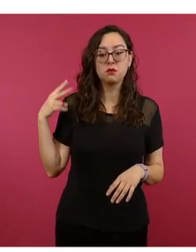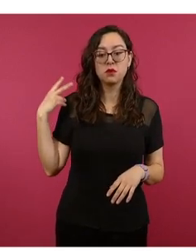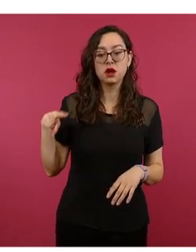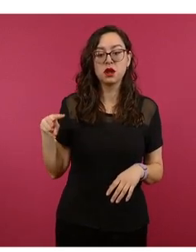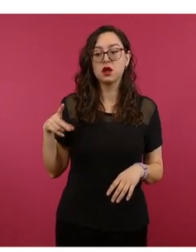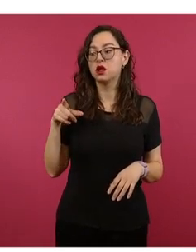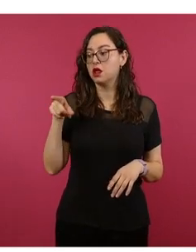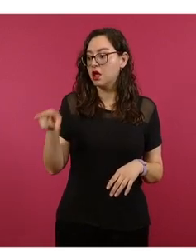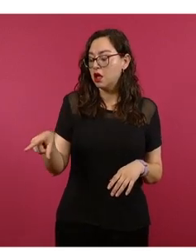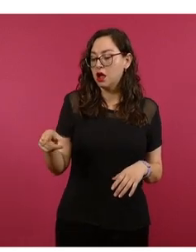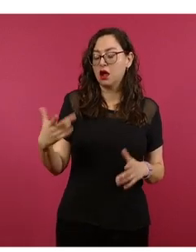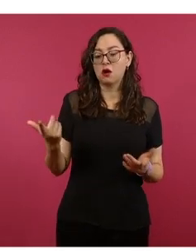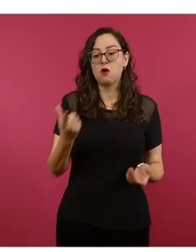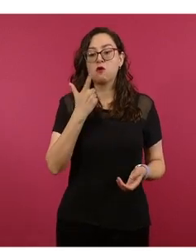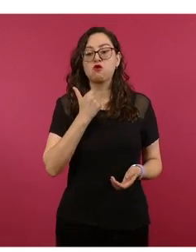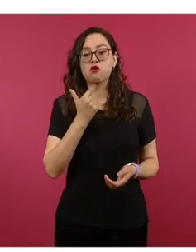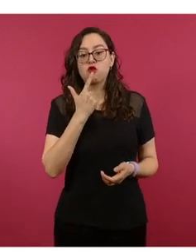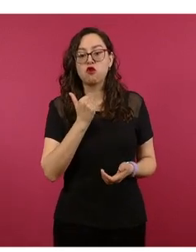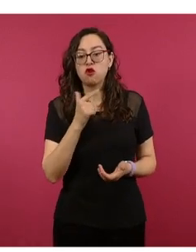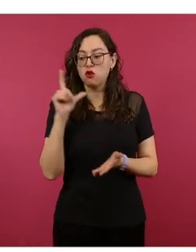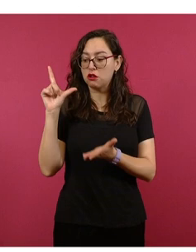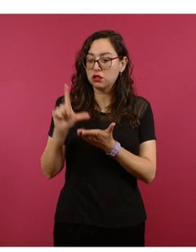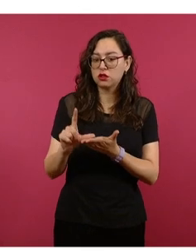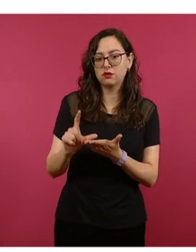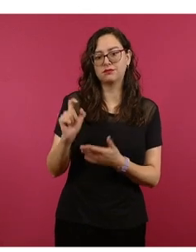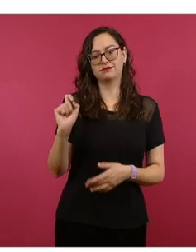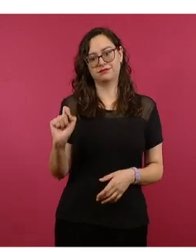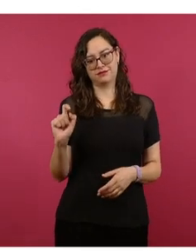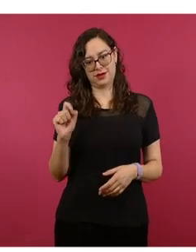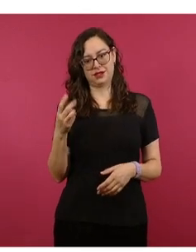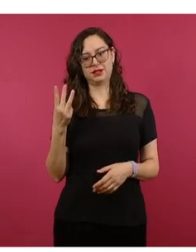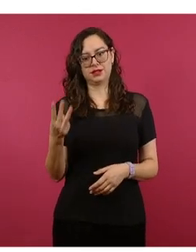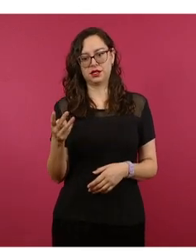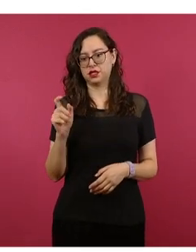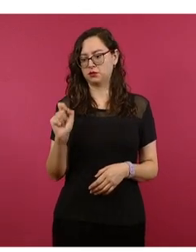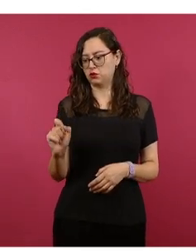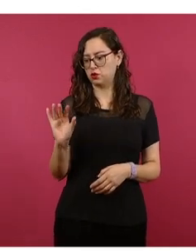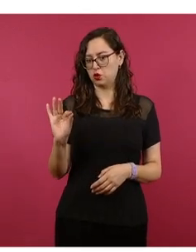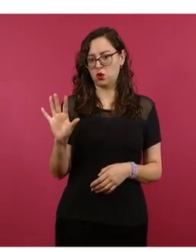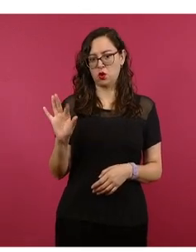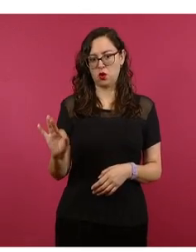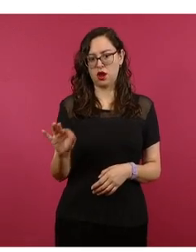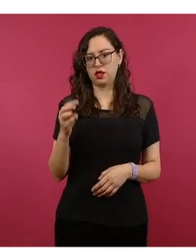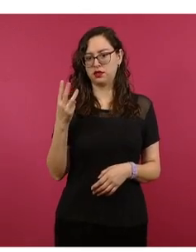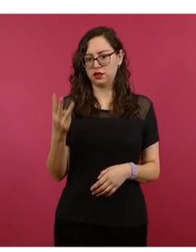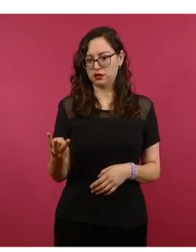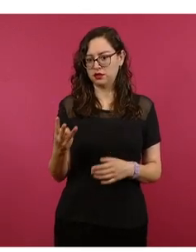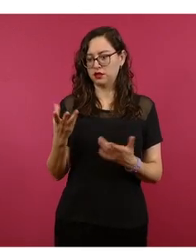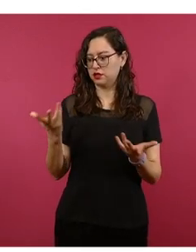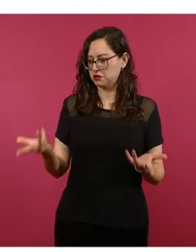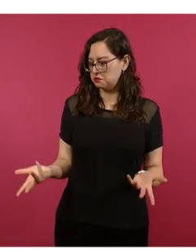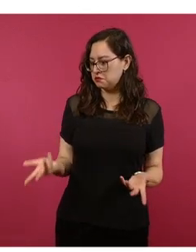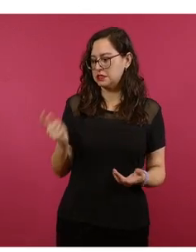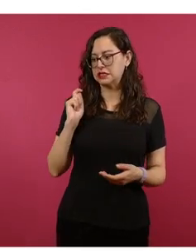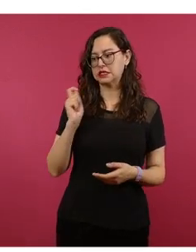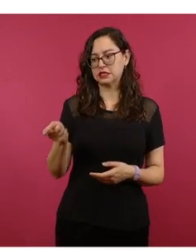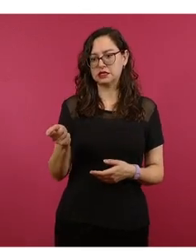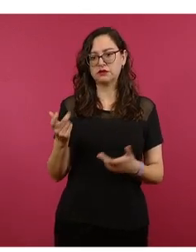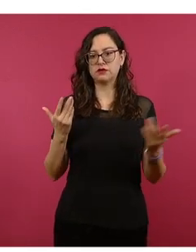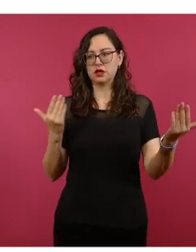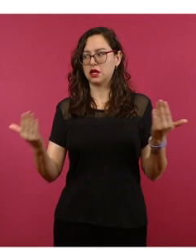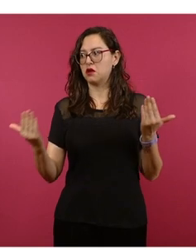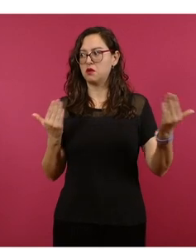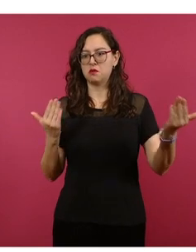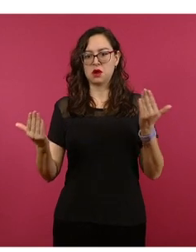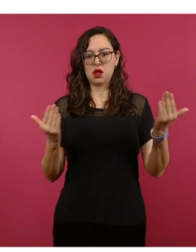en el puerto de Veracruz, 23 pesos con 43 centavos por litro promedio, 4 pesos más barata que el caso